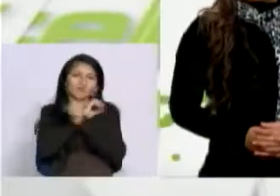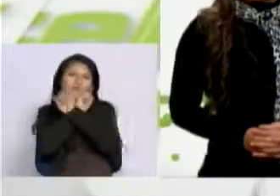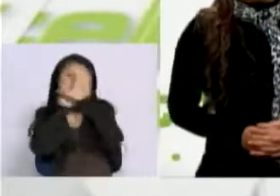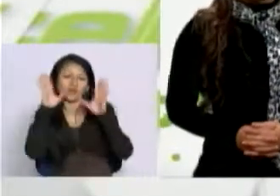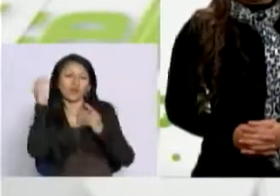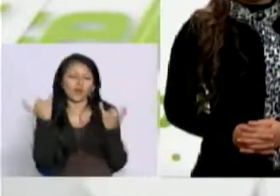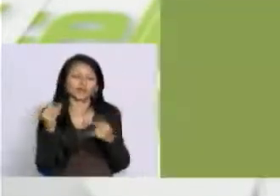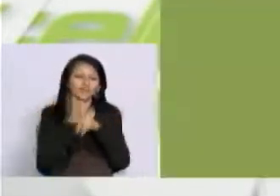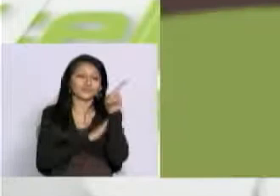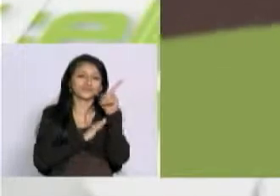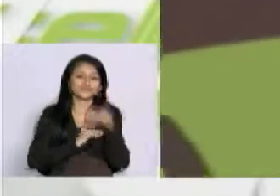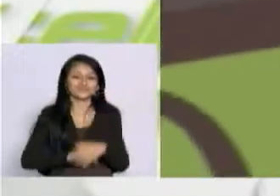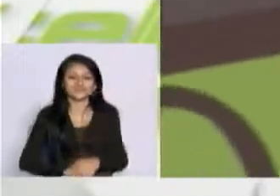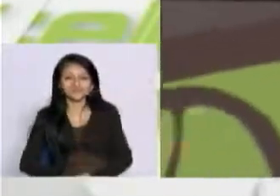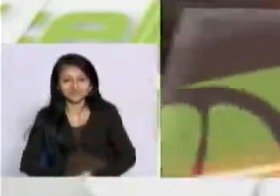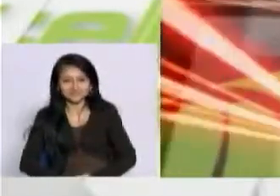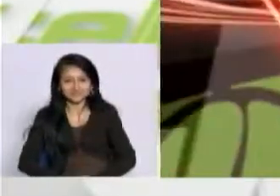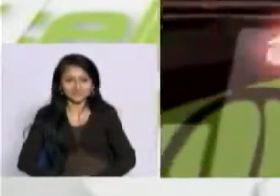están desarrollando.